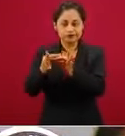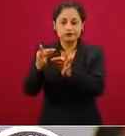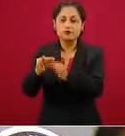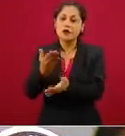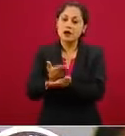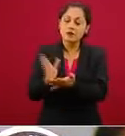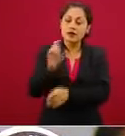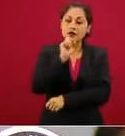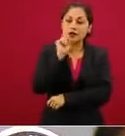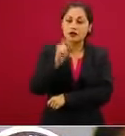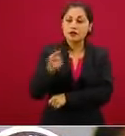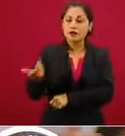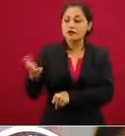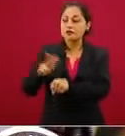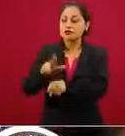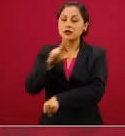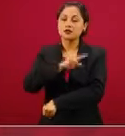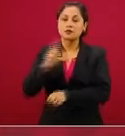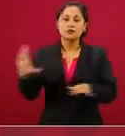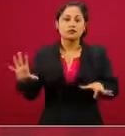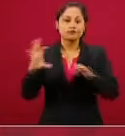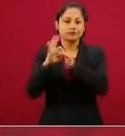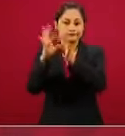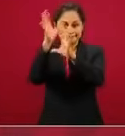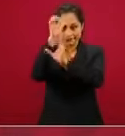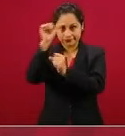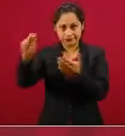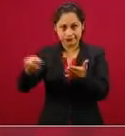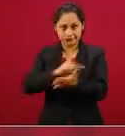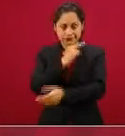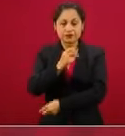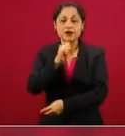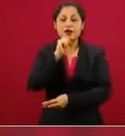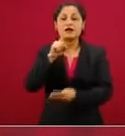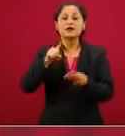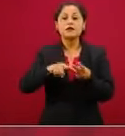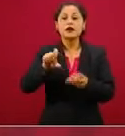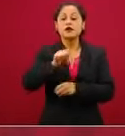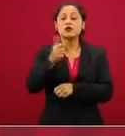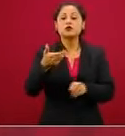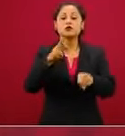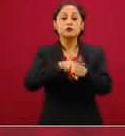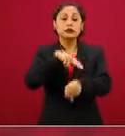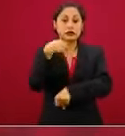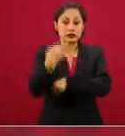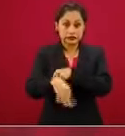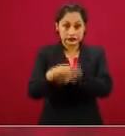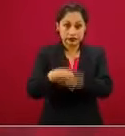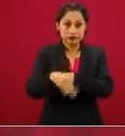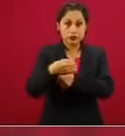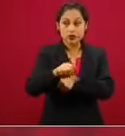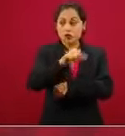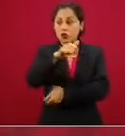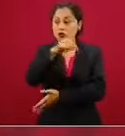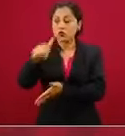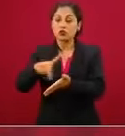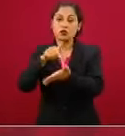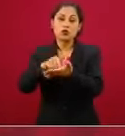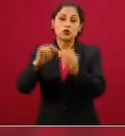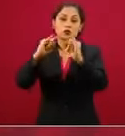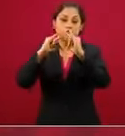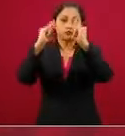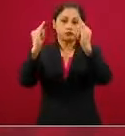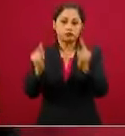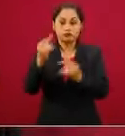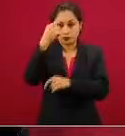con hospitales privados, por haber puesto instalaciones provisionales para la atención de casos